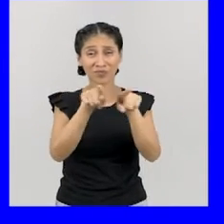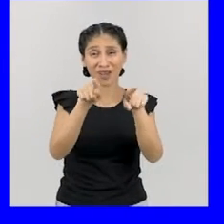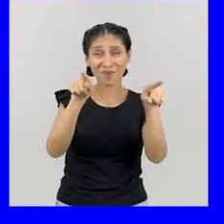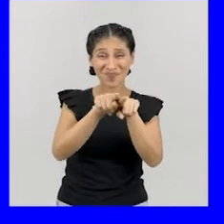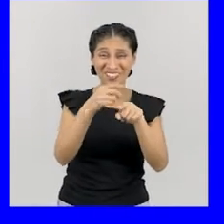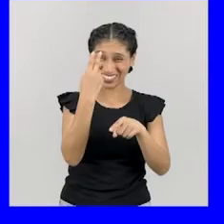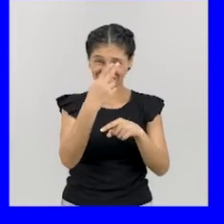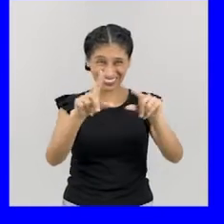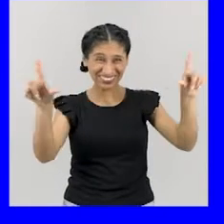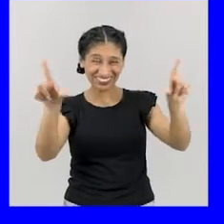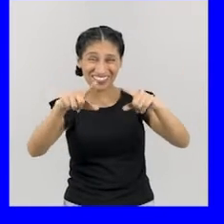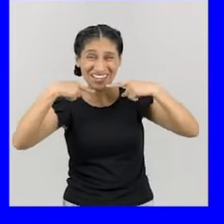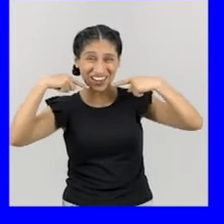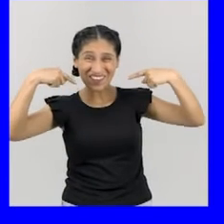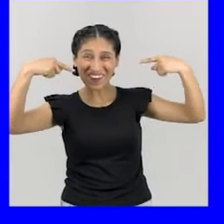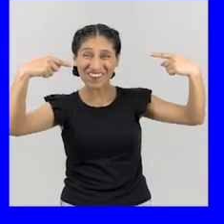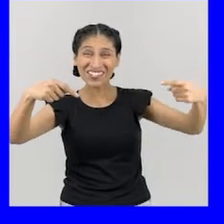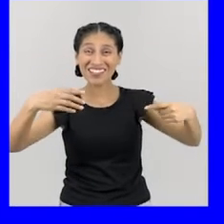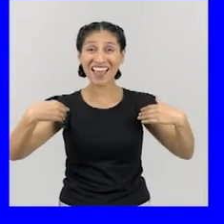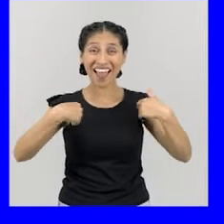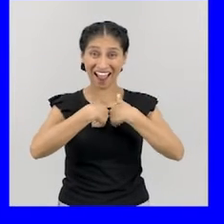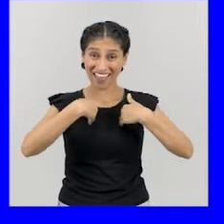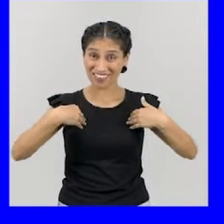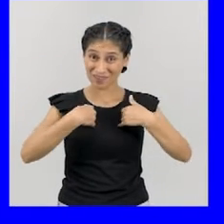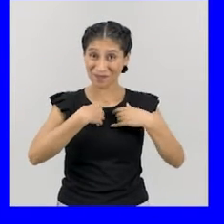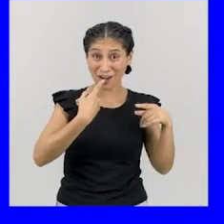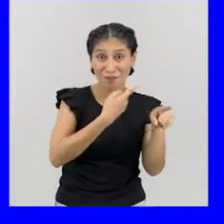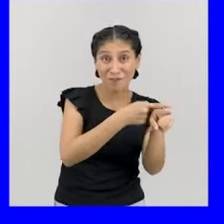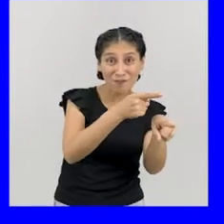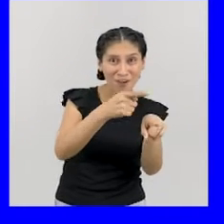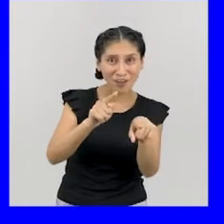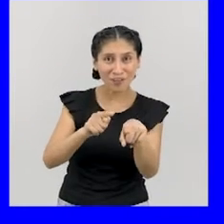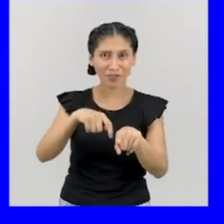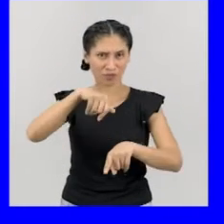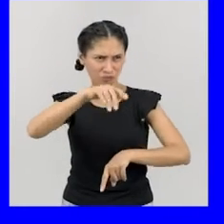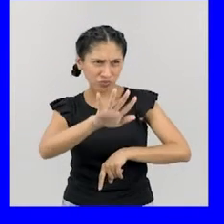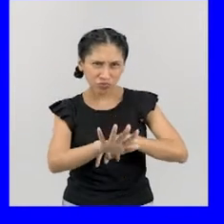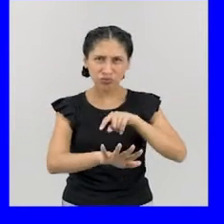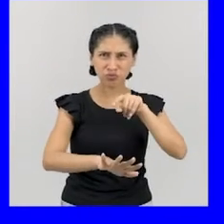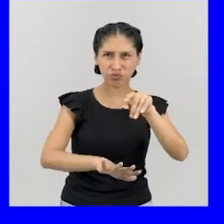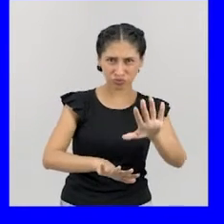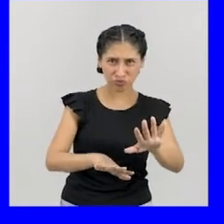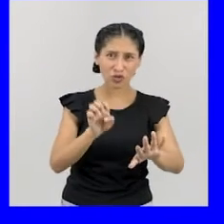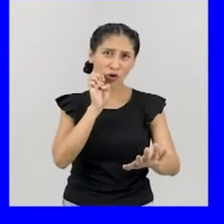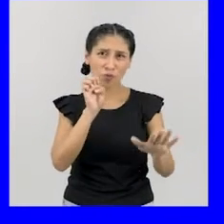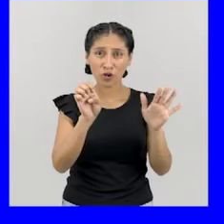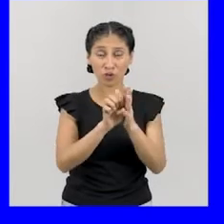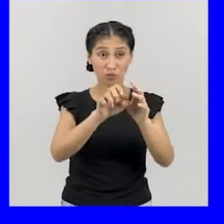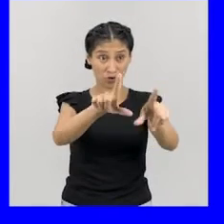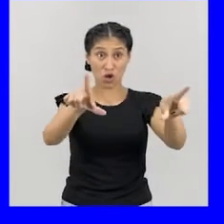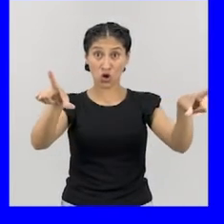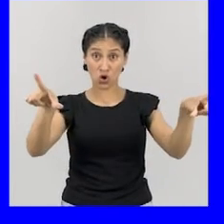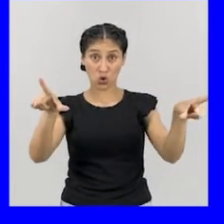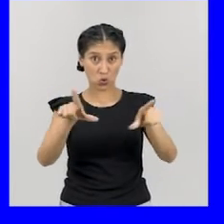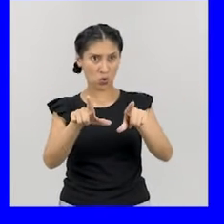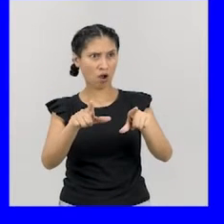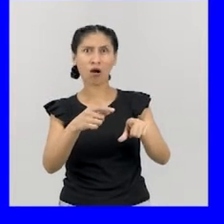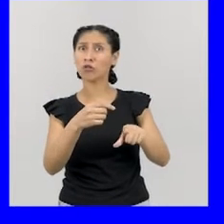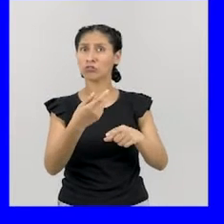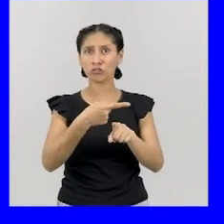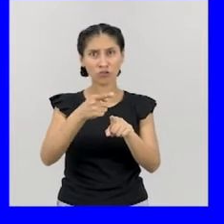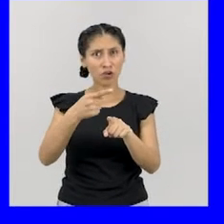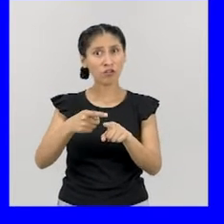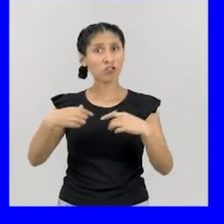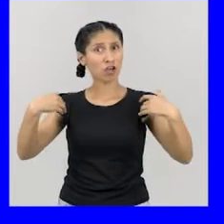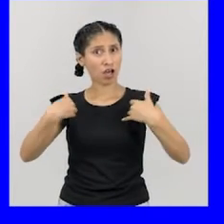hecho famosas las imágenes de avistamientos de animales en lugares inhabituales, como en medio de grandes ciudades y sobre los